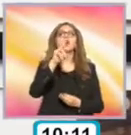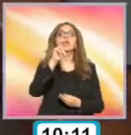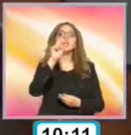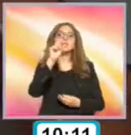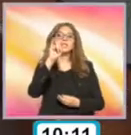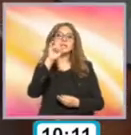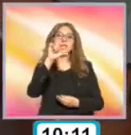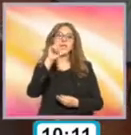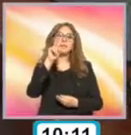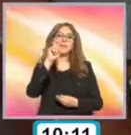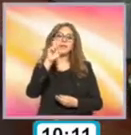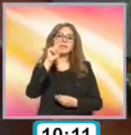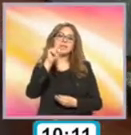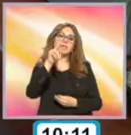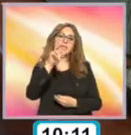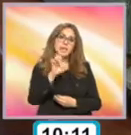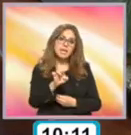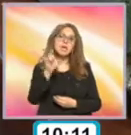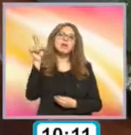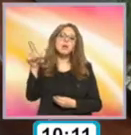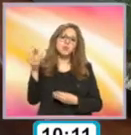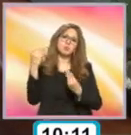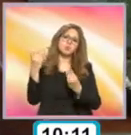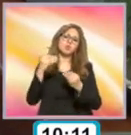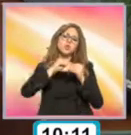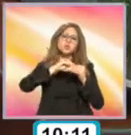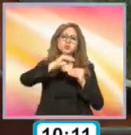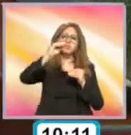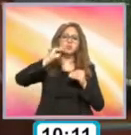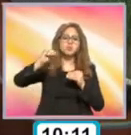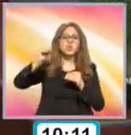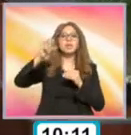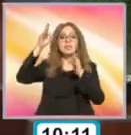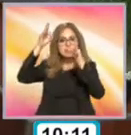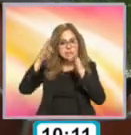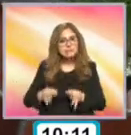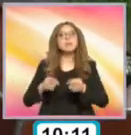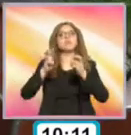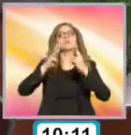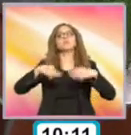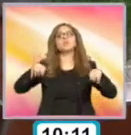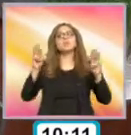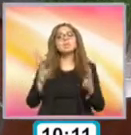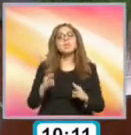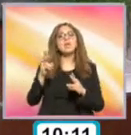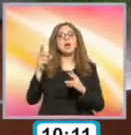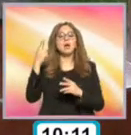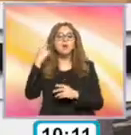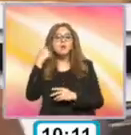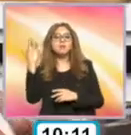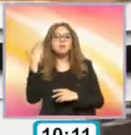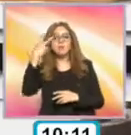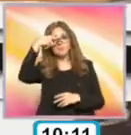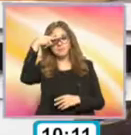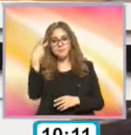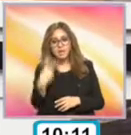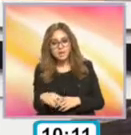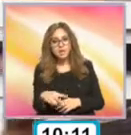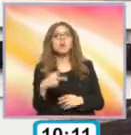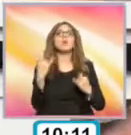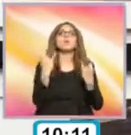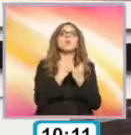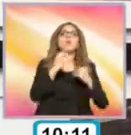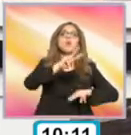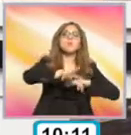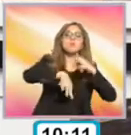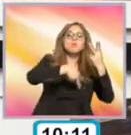¿no? Que son gente que ha hecho mucha promoción. Que han dejado un sello dentro de la cultura mexicana. Definitivamente, pero que aparte he tenido la oportunidad de viajar a países